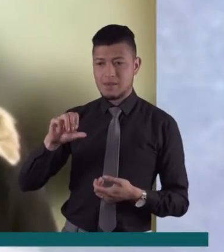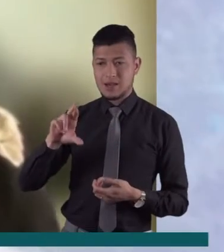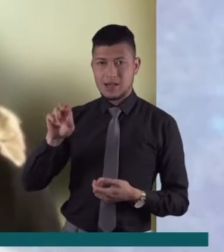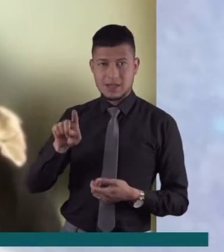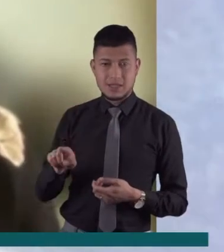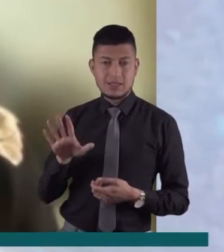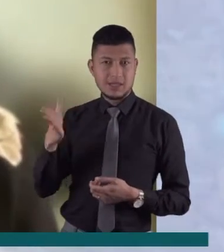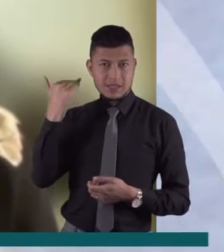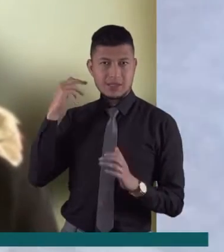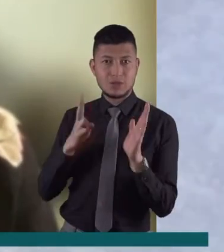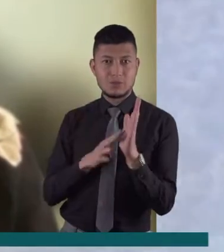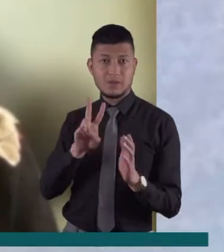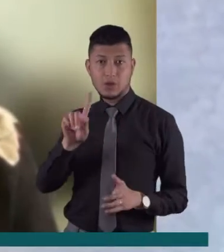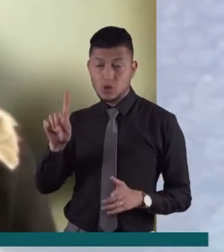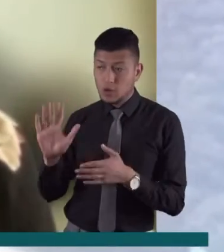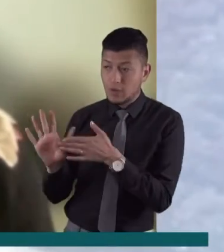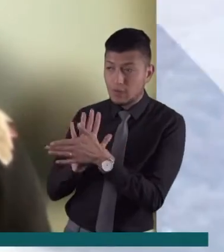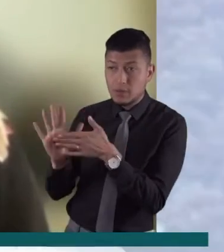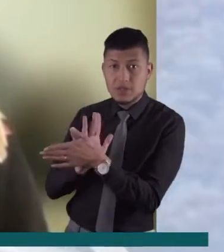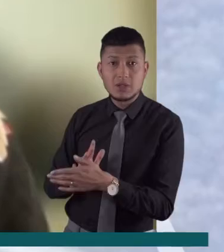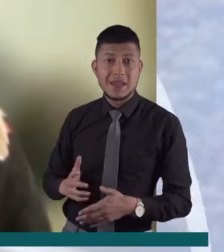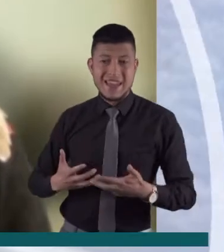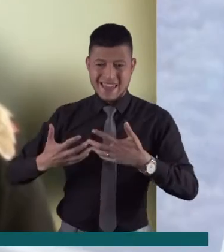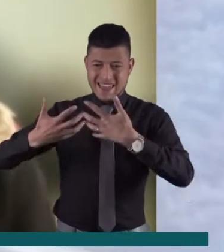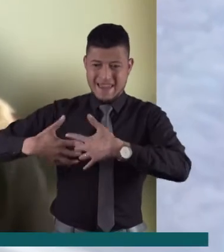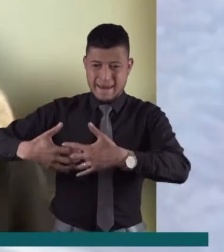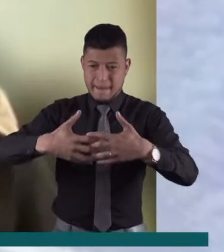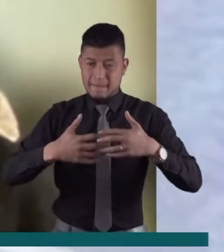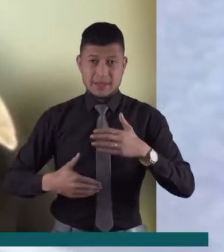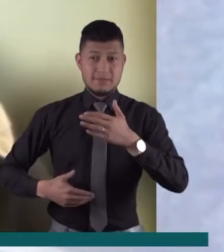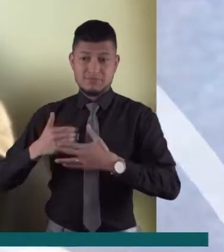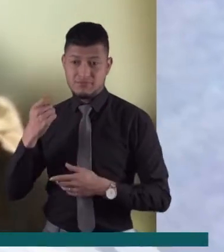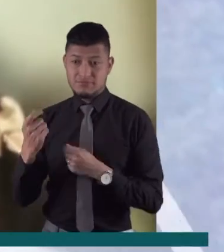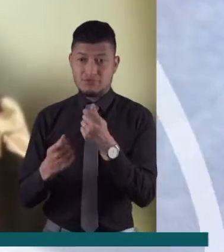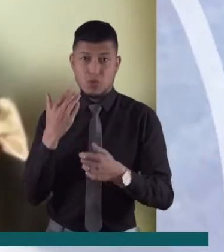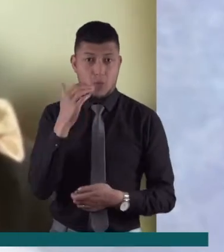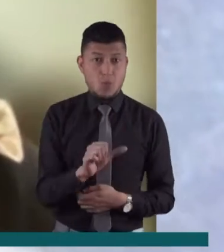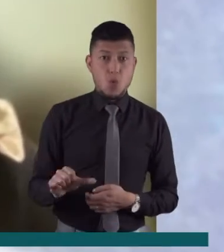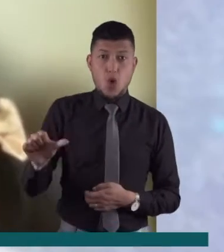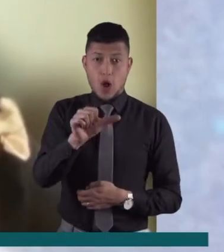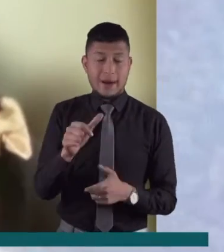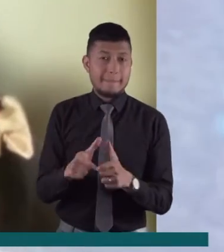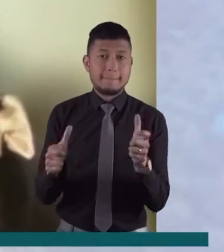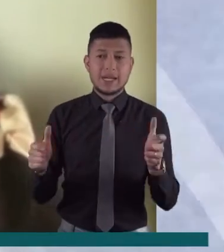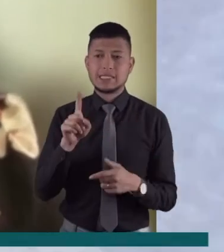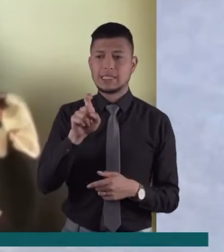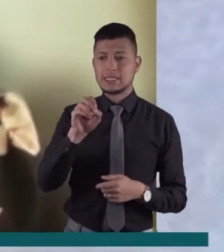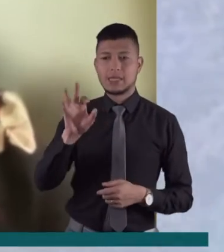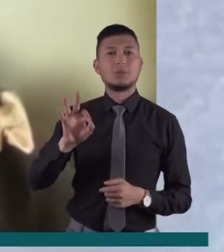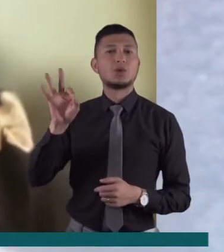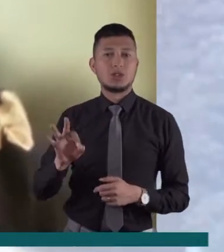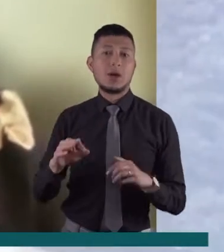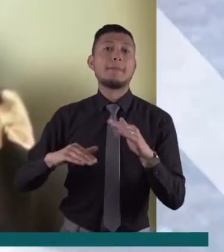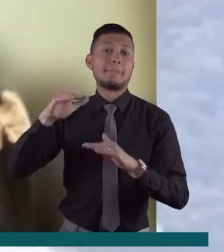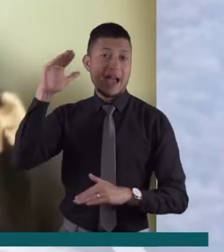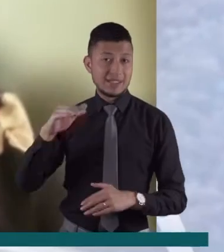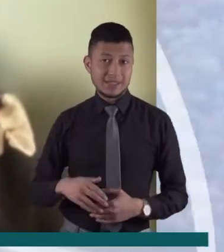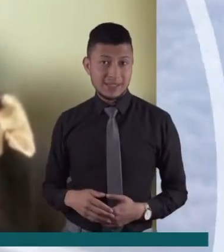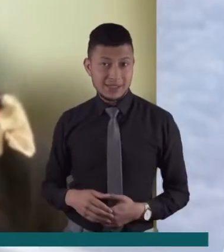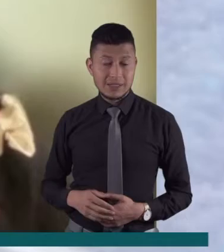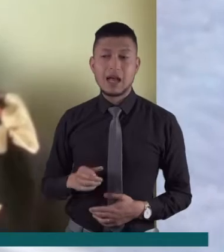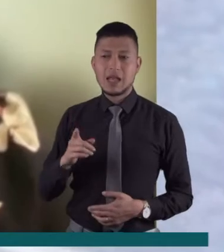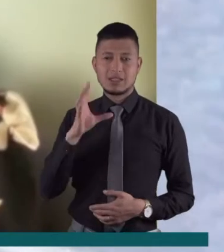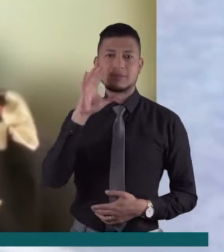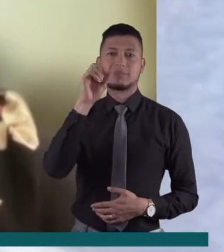el crecimiento de las de las empresas que fueron creados por mujeres son más del 60% Entonces yo creo que necesariamente